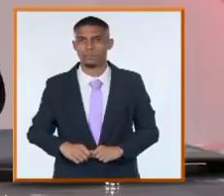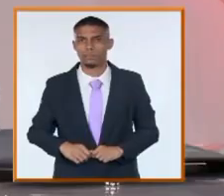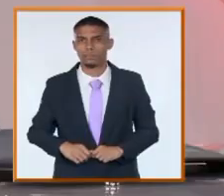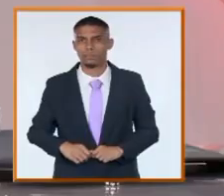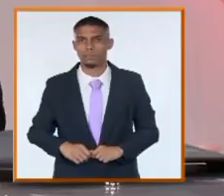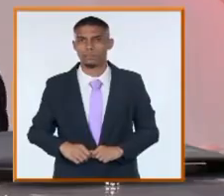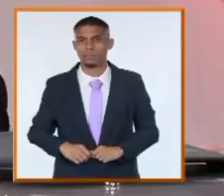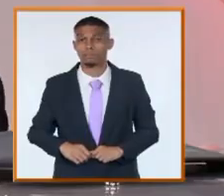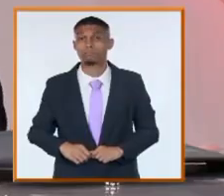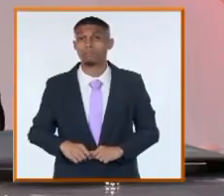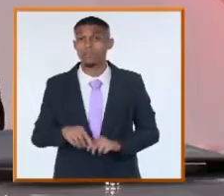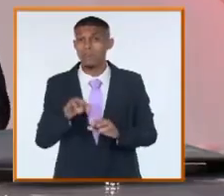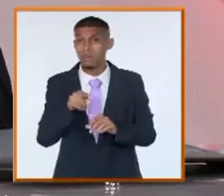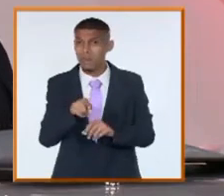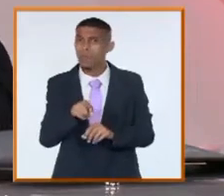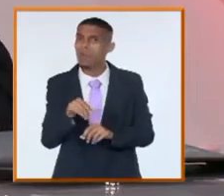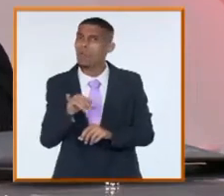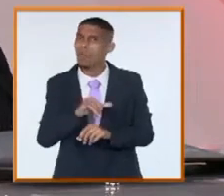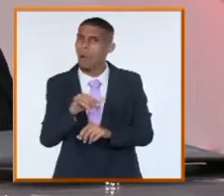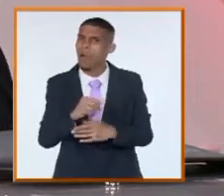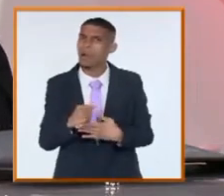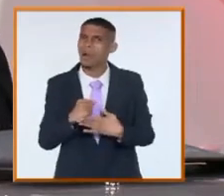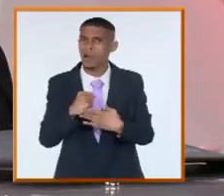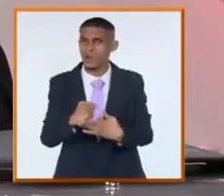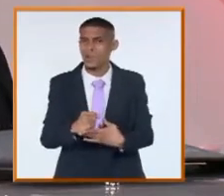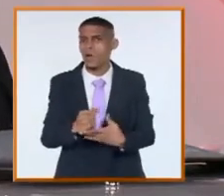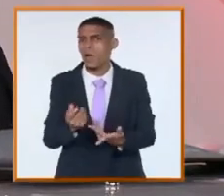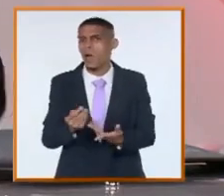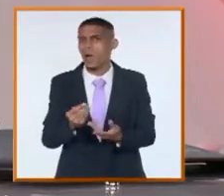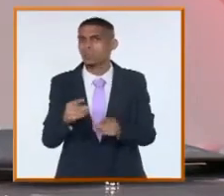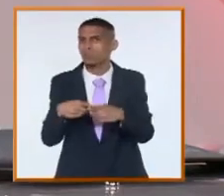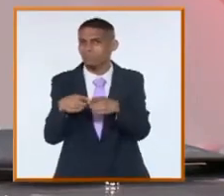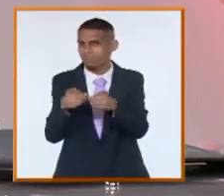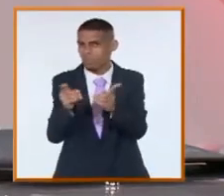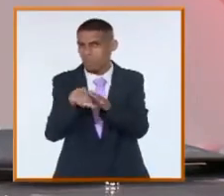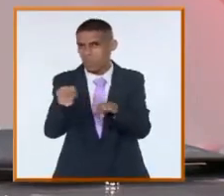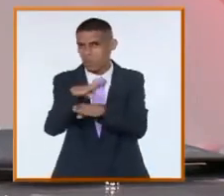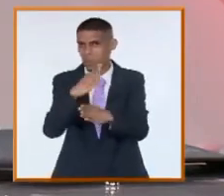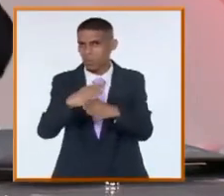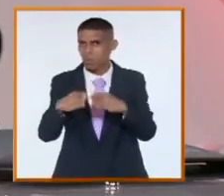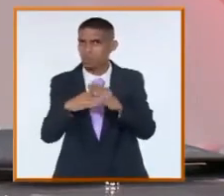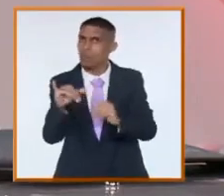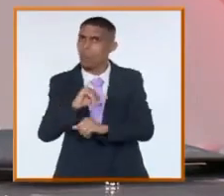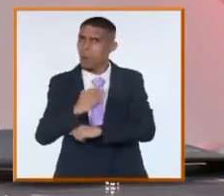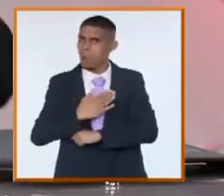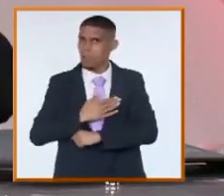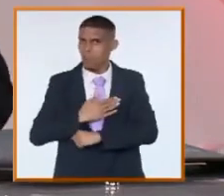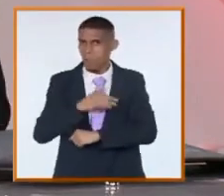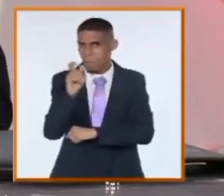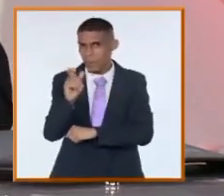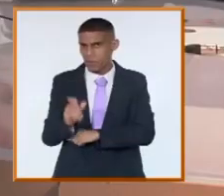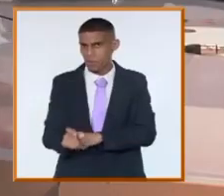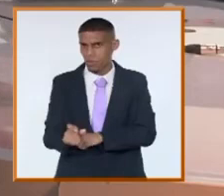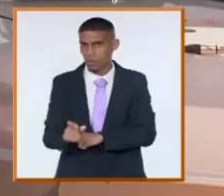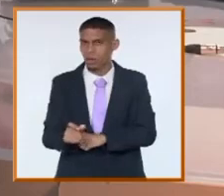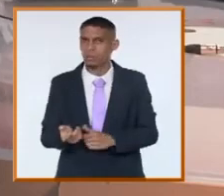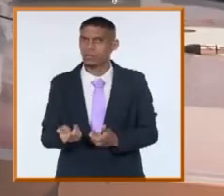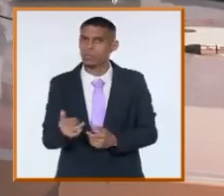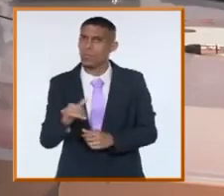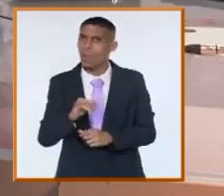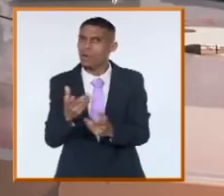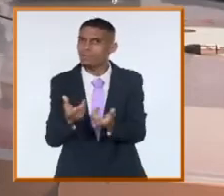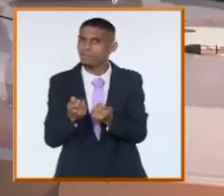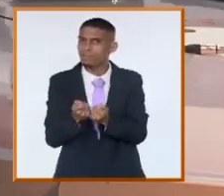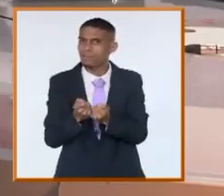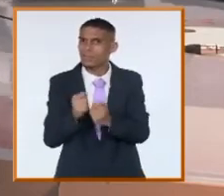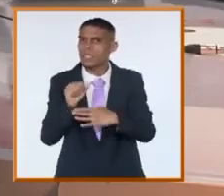este registro también es una garantía ministro para para todo el sector y para y para los propios contratistas para los que reciben